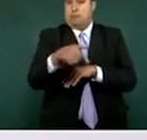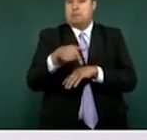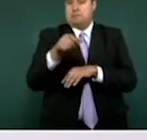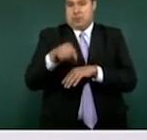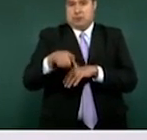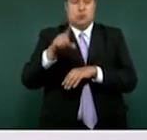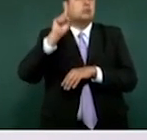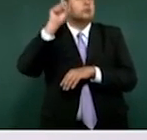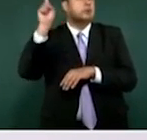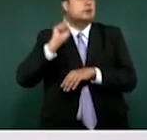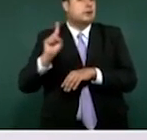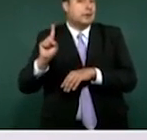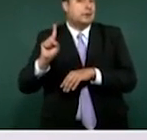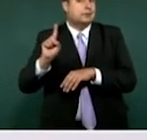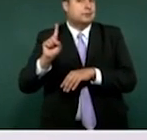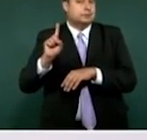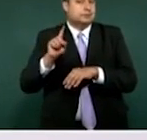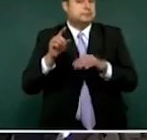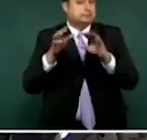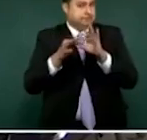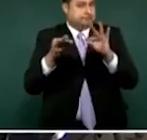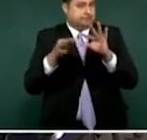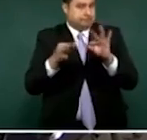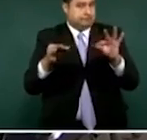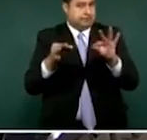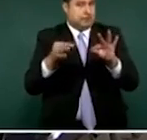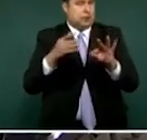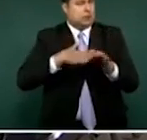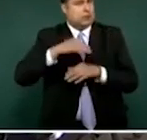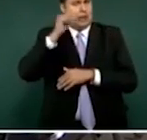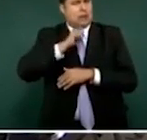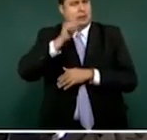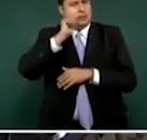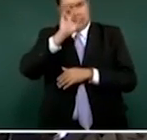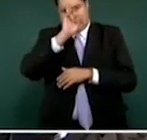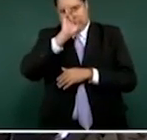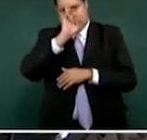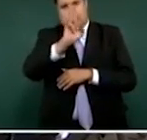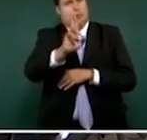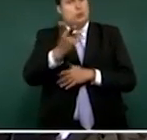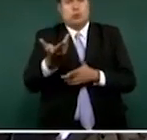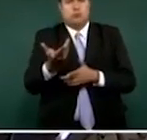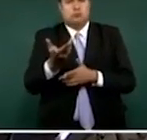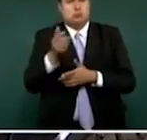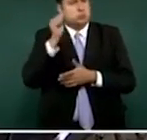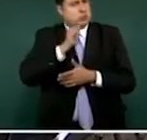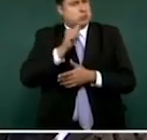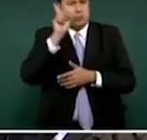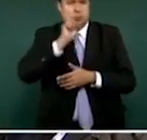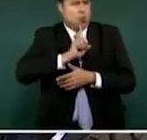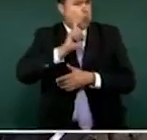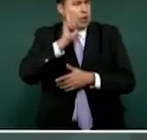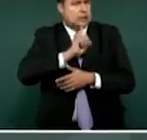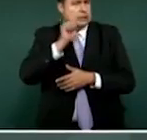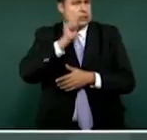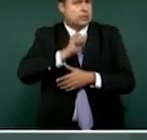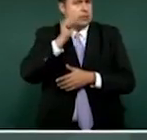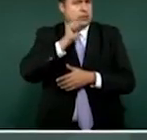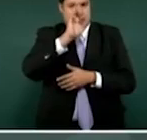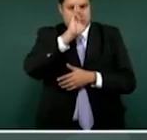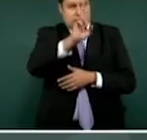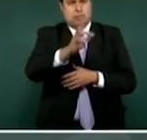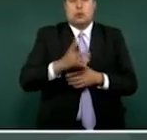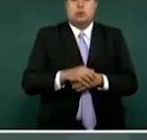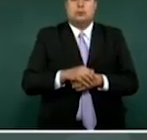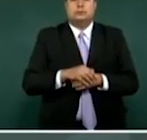Fresnillo. Y siempre hemos sido respetuosos de las mujeres y desde luego que estamos